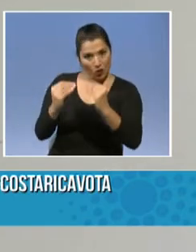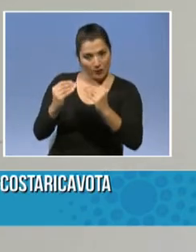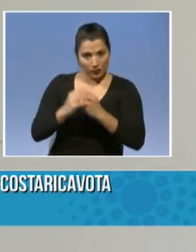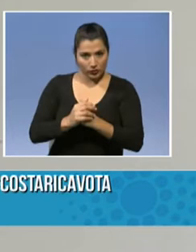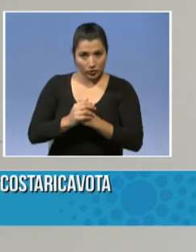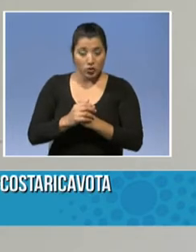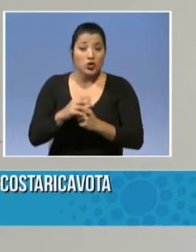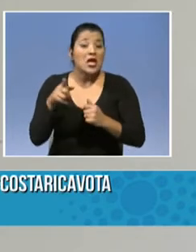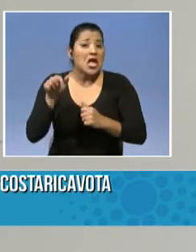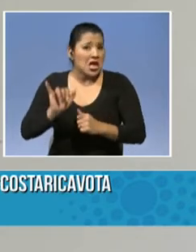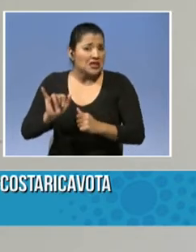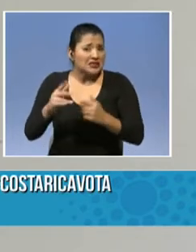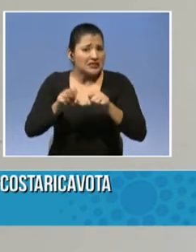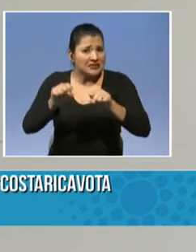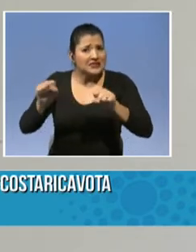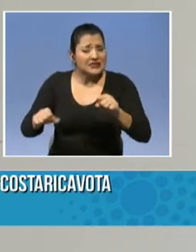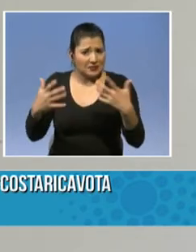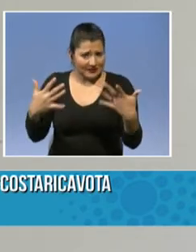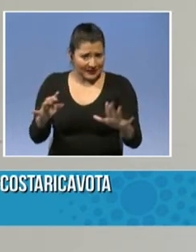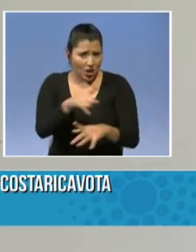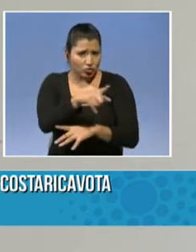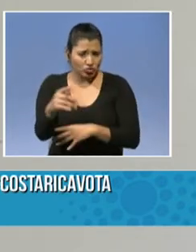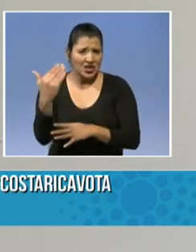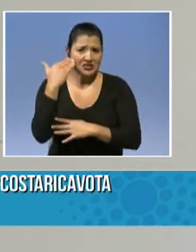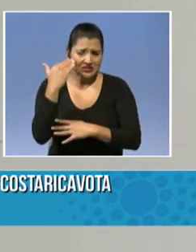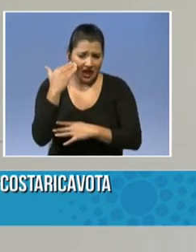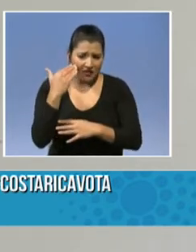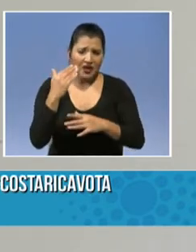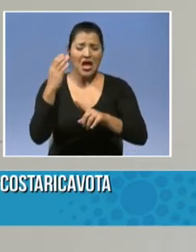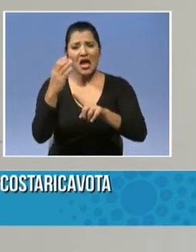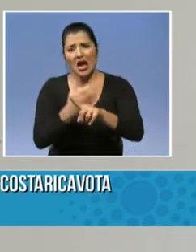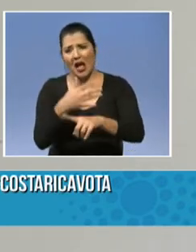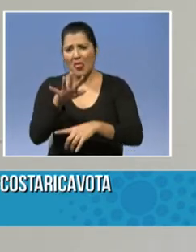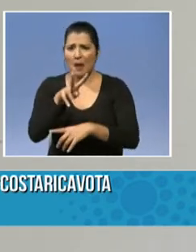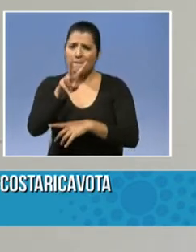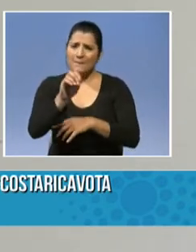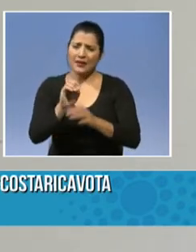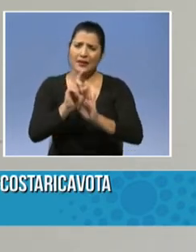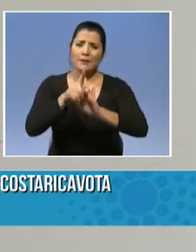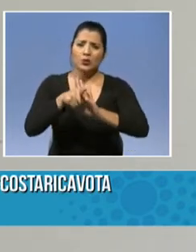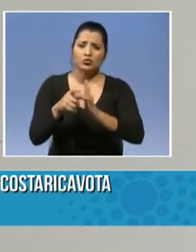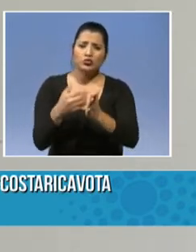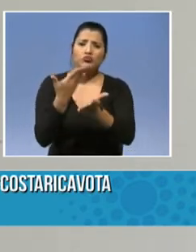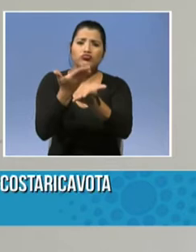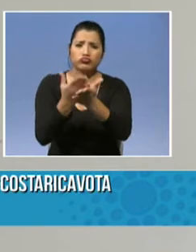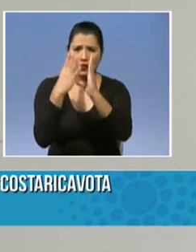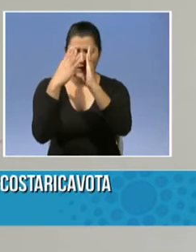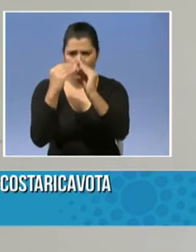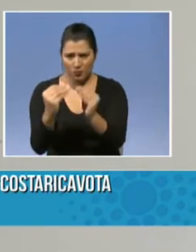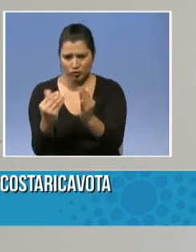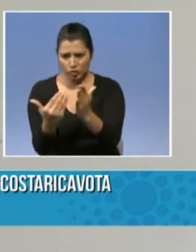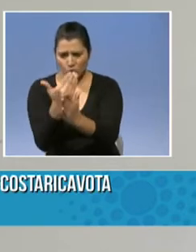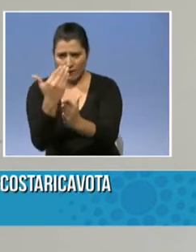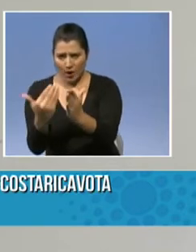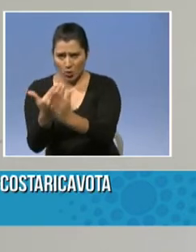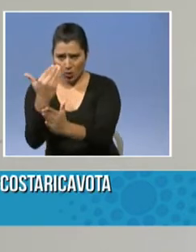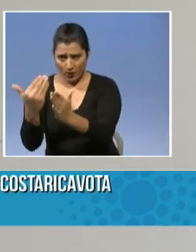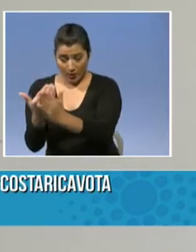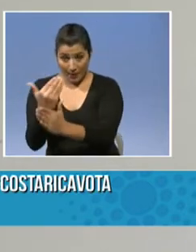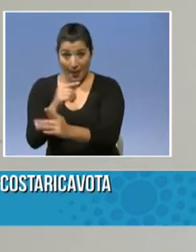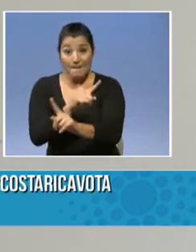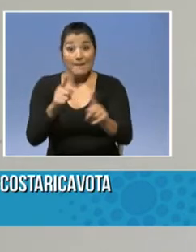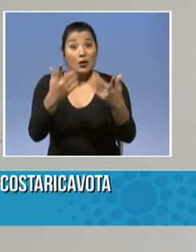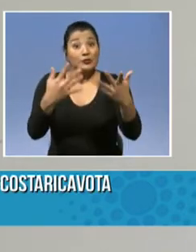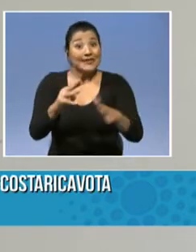es ya tradición, se irá actualizando progresivamente hasta mañana al mediodía. El martes empezaremos